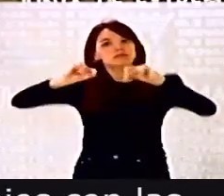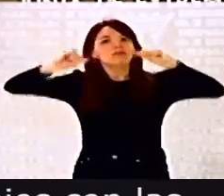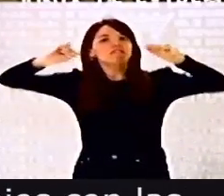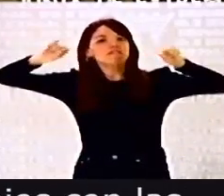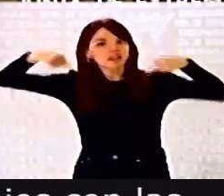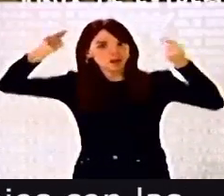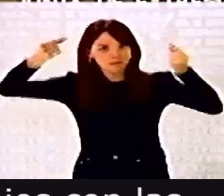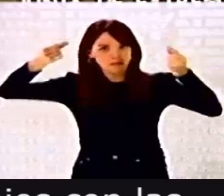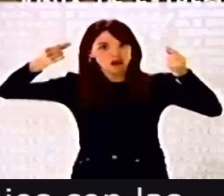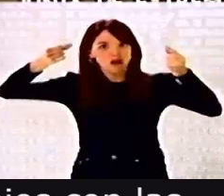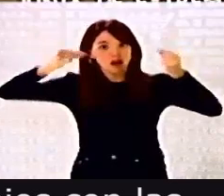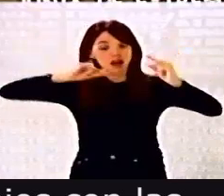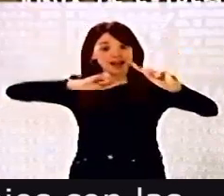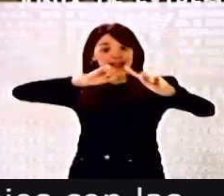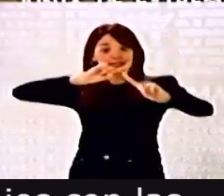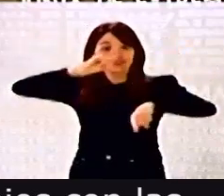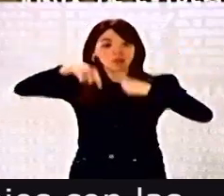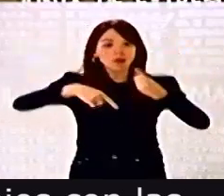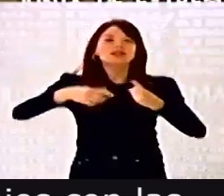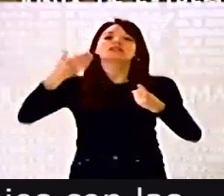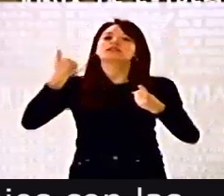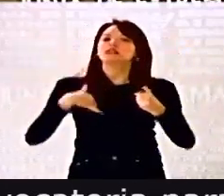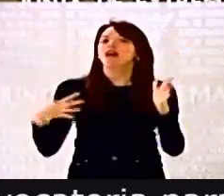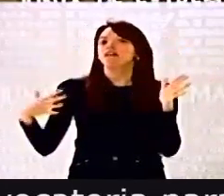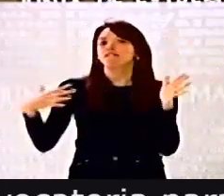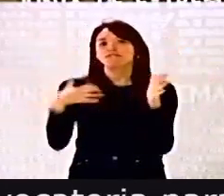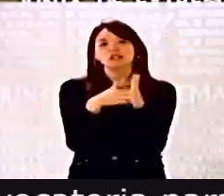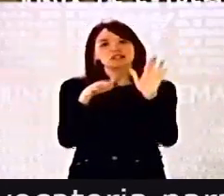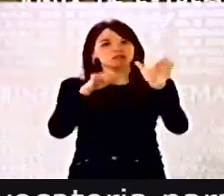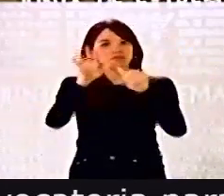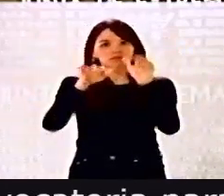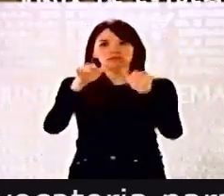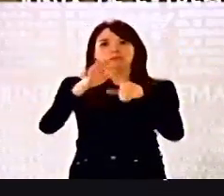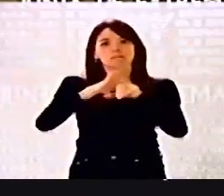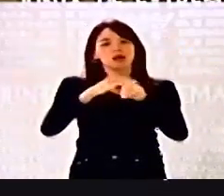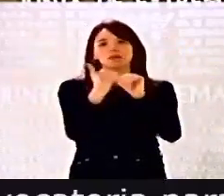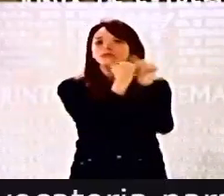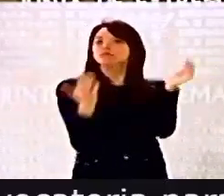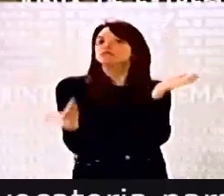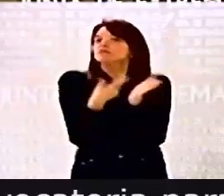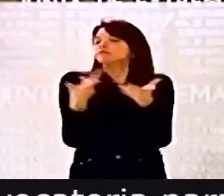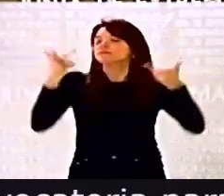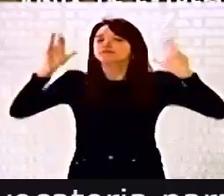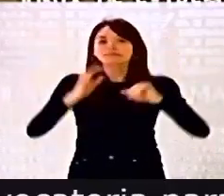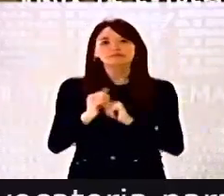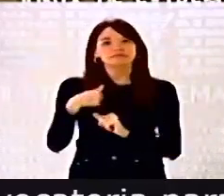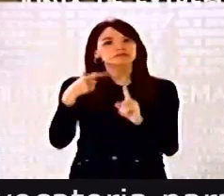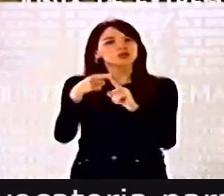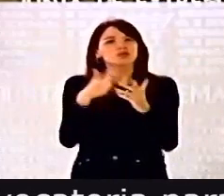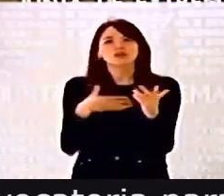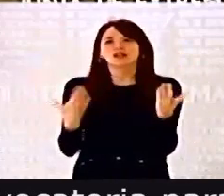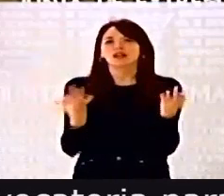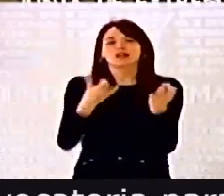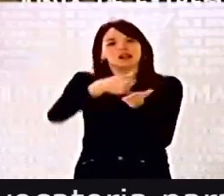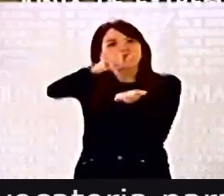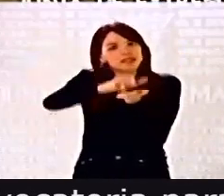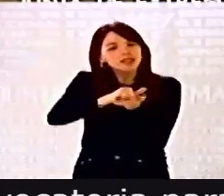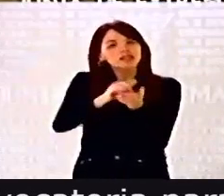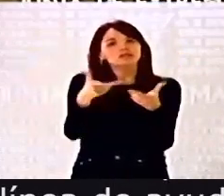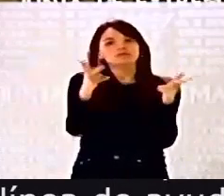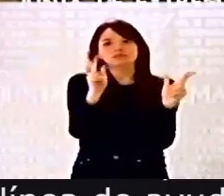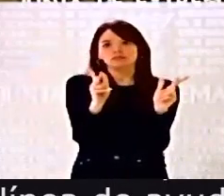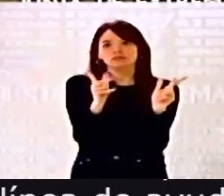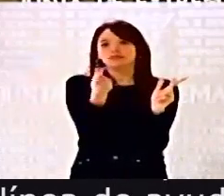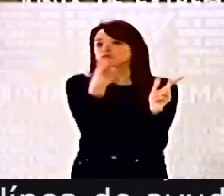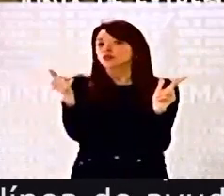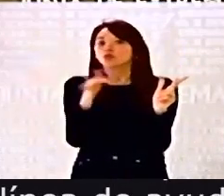que se soliciten estos préstamos. El objeto de esta línea de ayudas es dotar de liquidez a las empresas turísticas